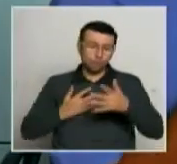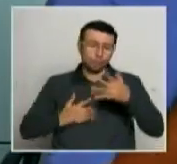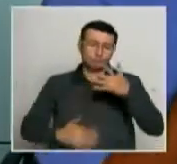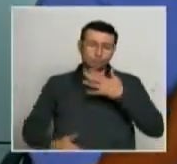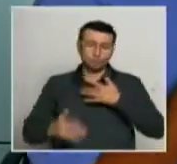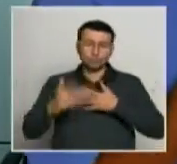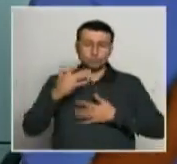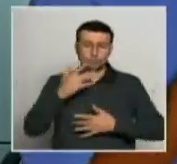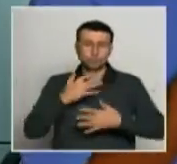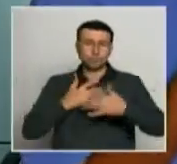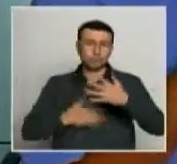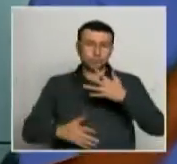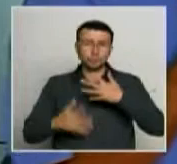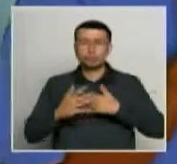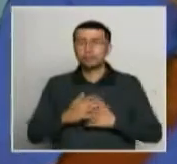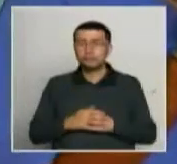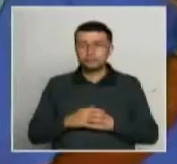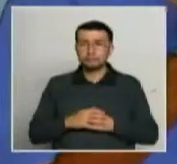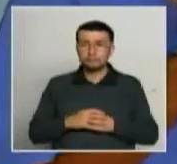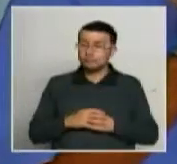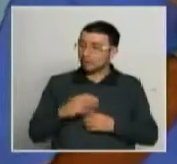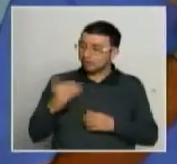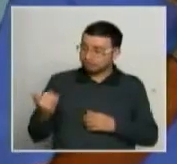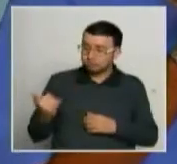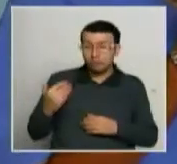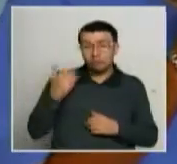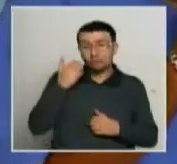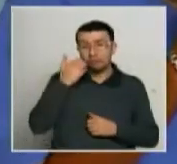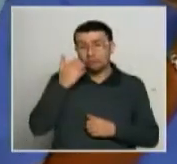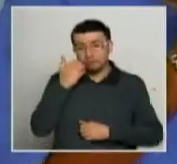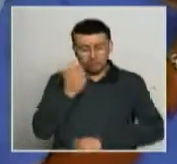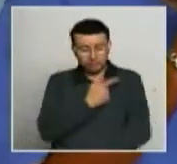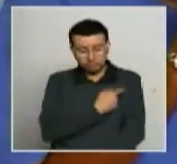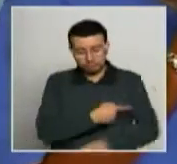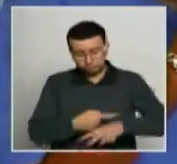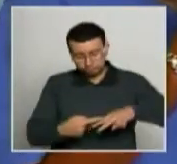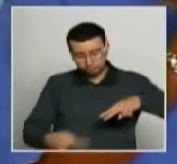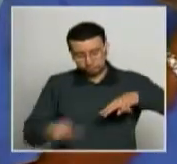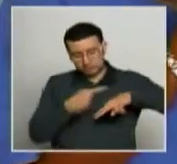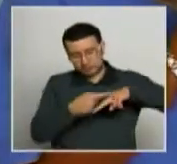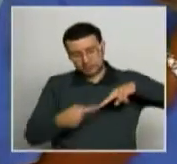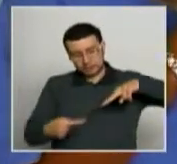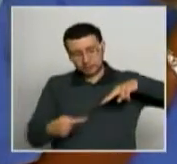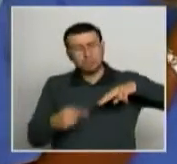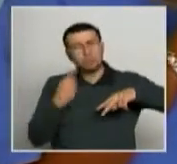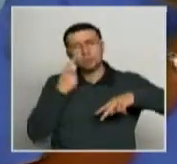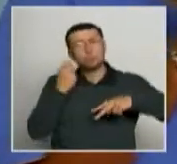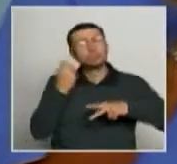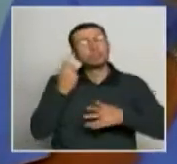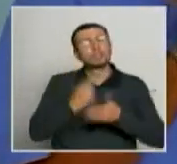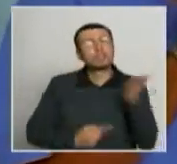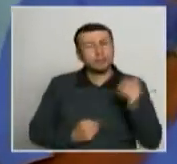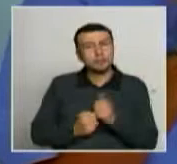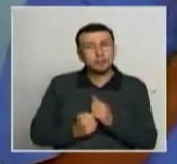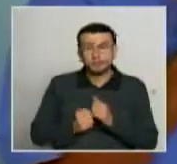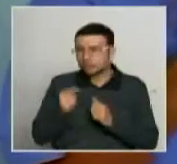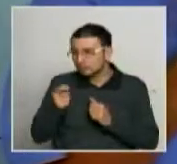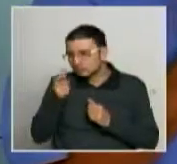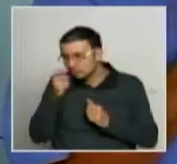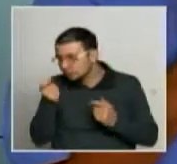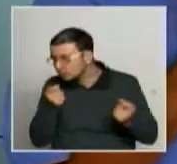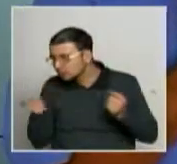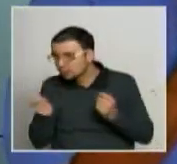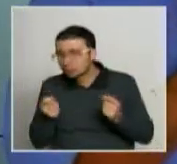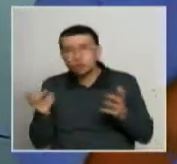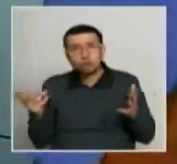En caso de la patología venosa, lo más que nosotros buscamos es las insuficiencias